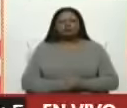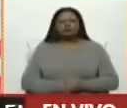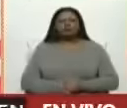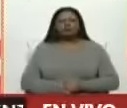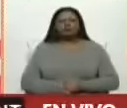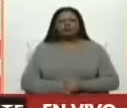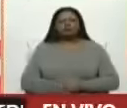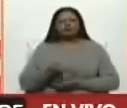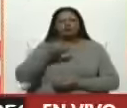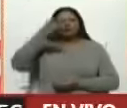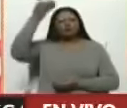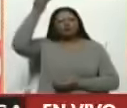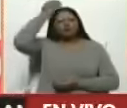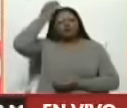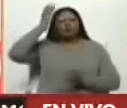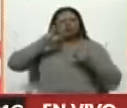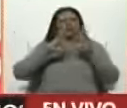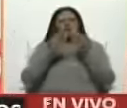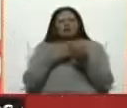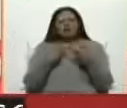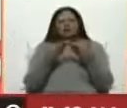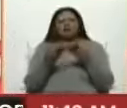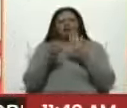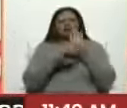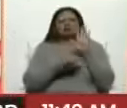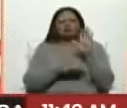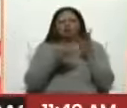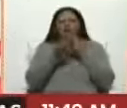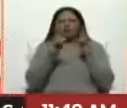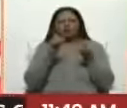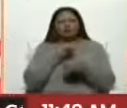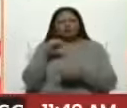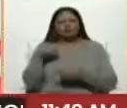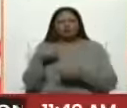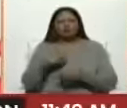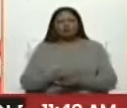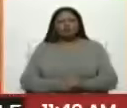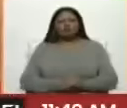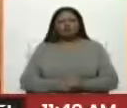monarcas, y quieren darnos lecciones de democracia a nosotros.